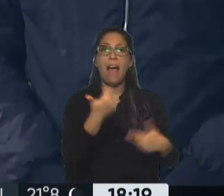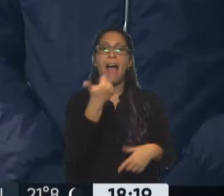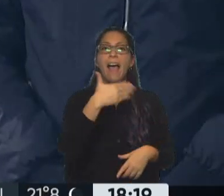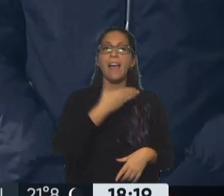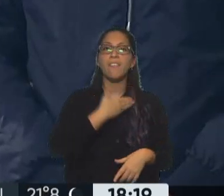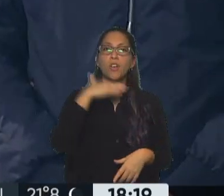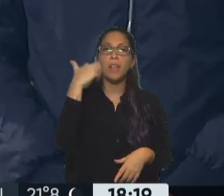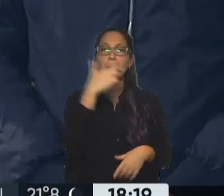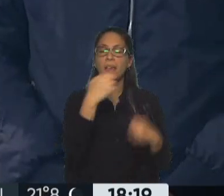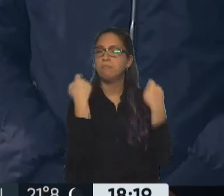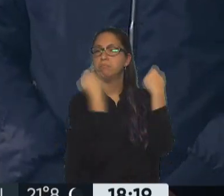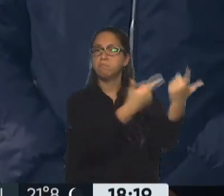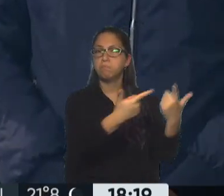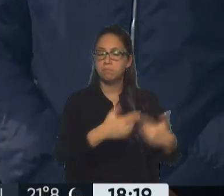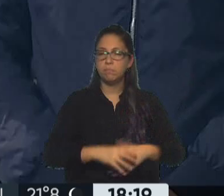AFJP.